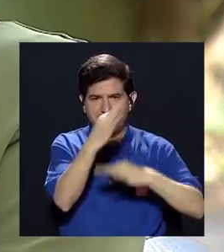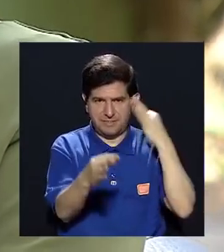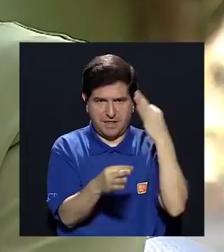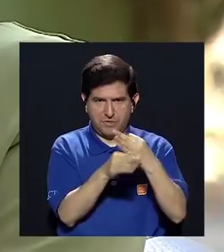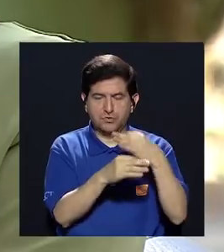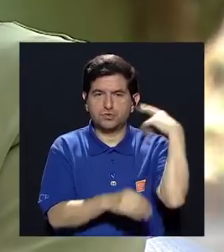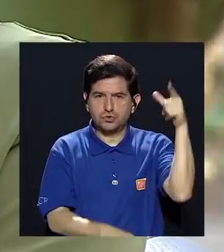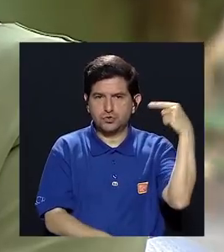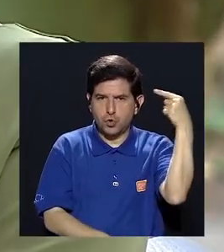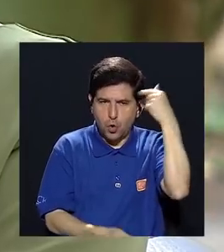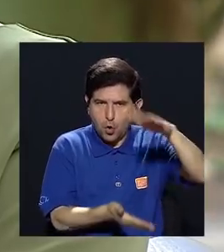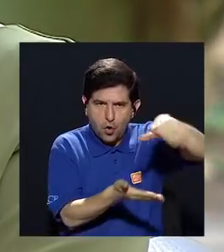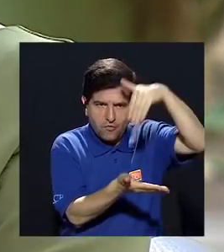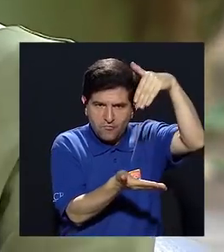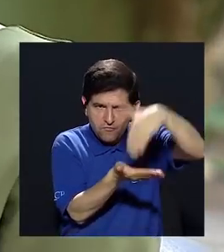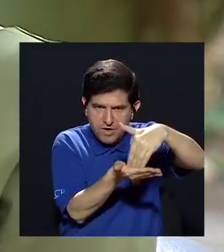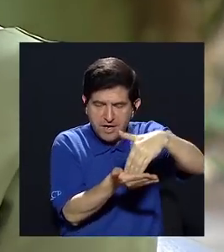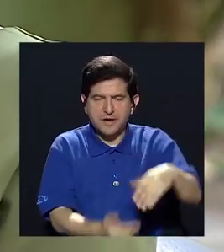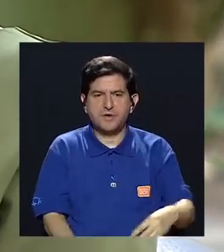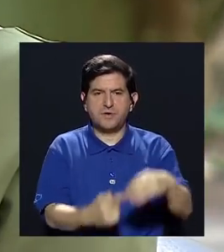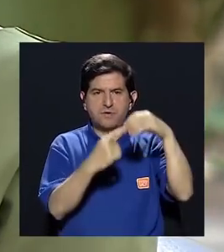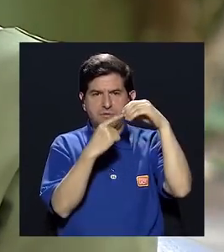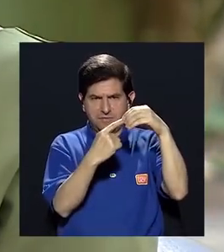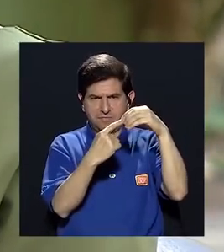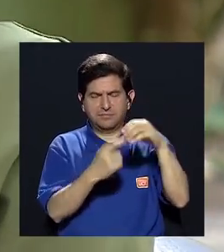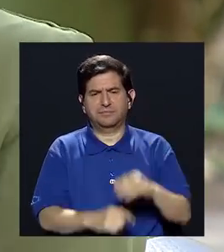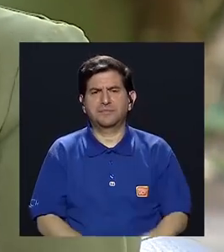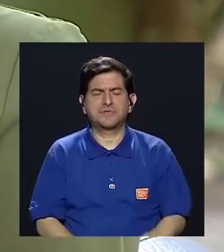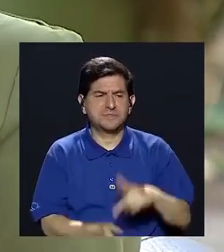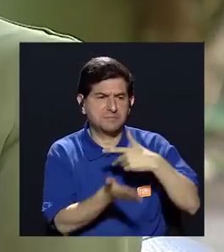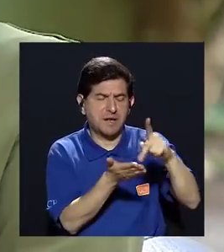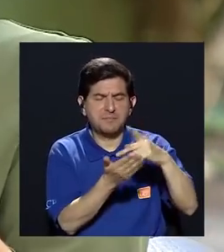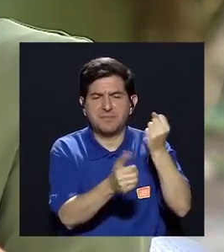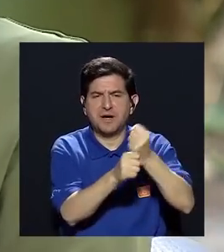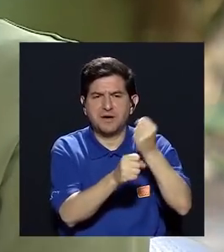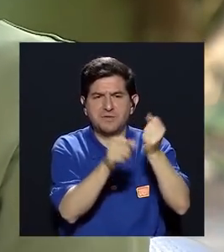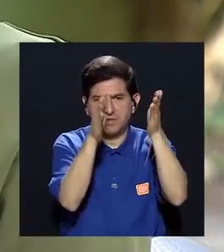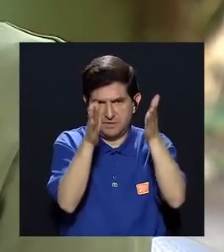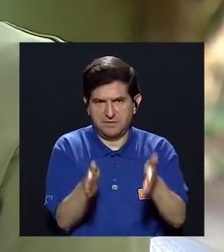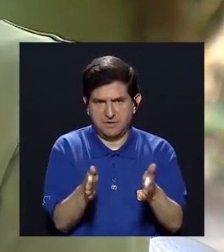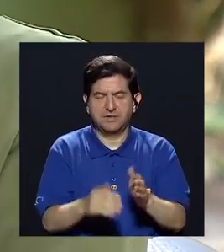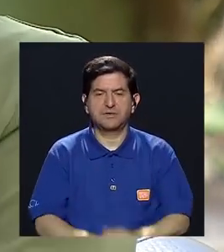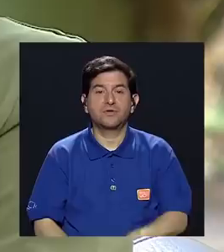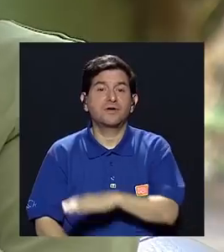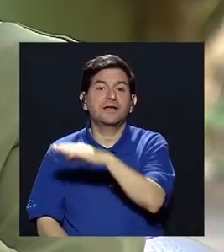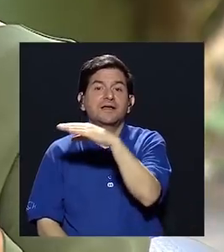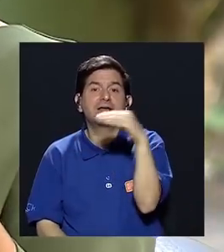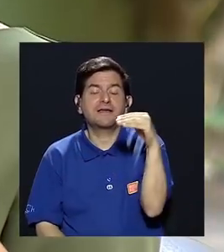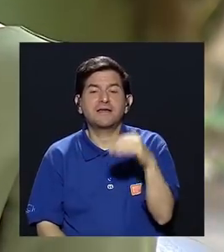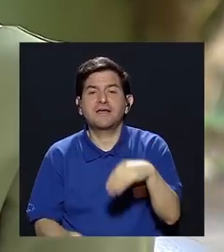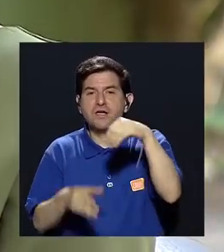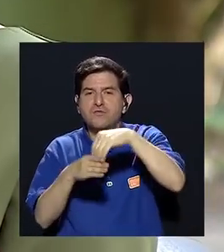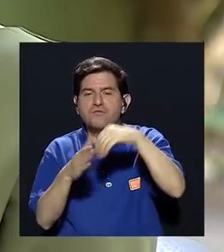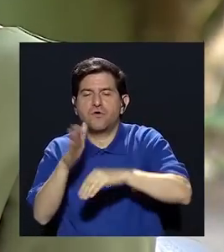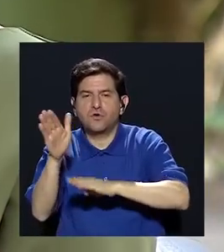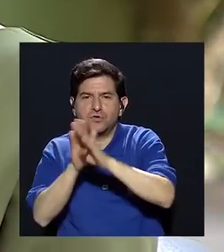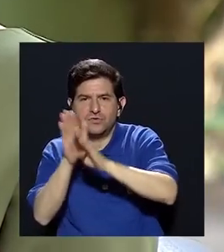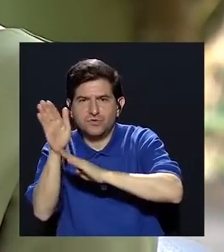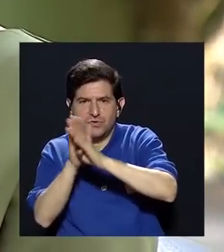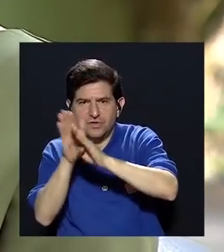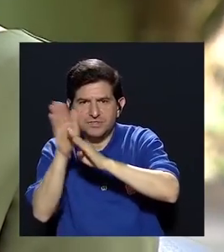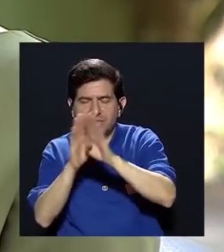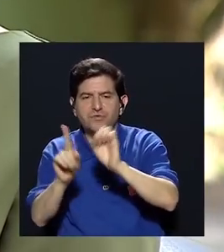fuentes. Gobierno central, que es principalmente para pagar salarios prácticamente, y el Fondo de